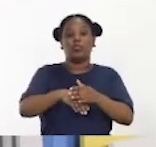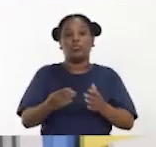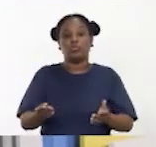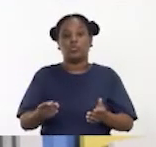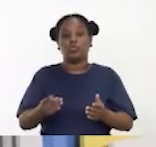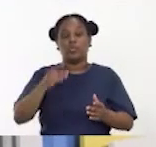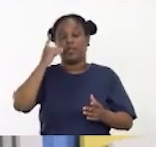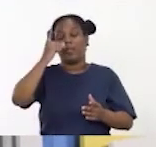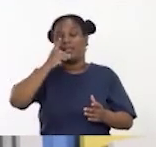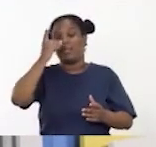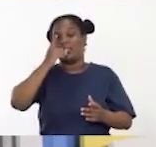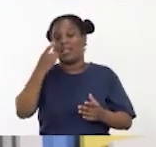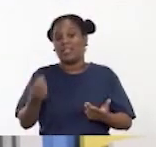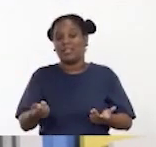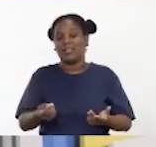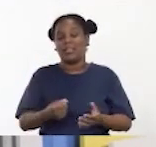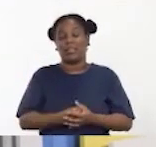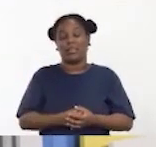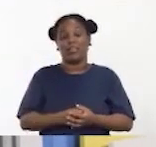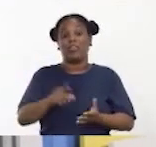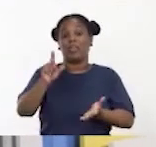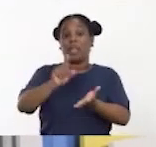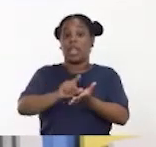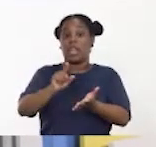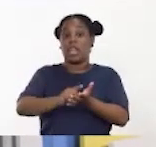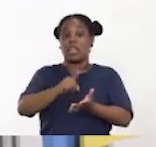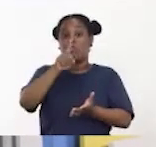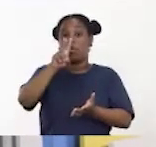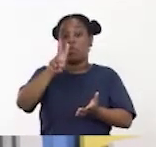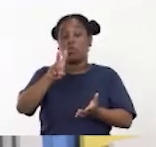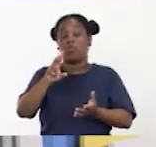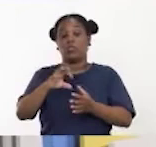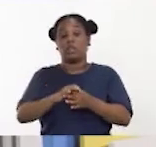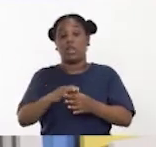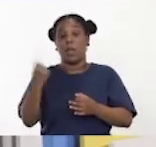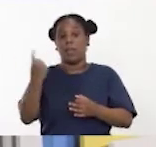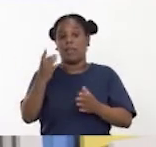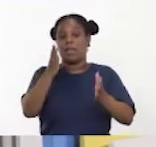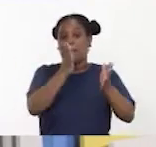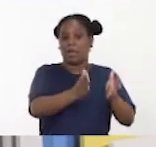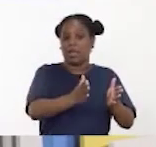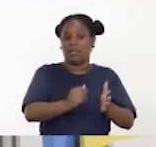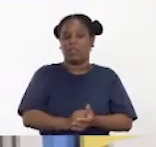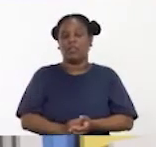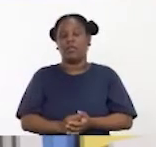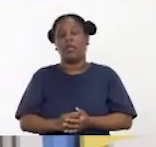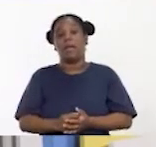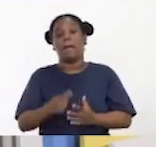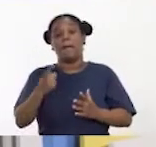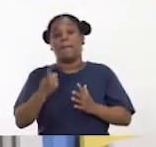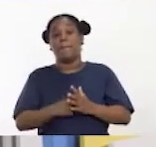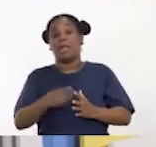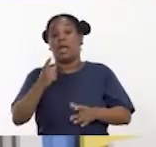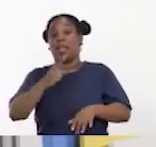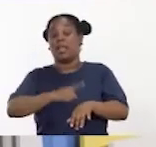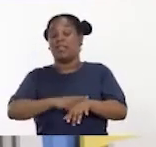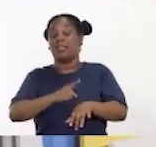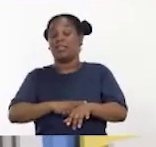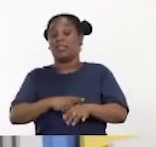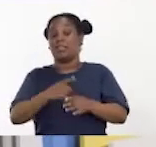a la Estadística Descriptiva y lo tenemos en el libro de texto de 12 grados, primera parte, para el tema